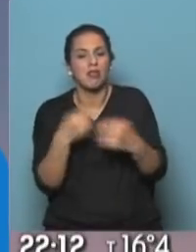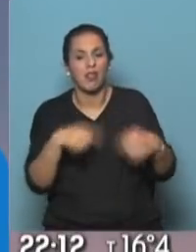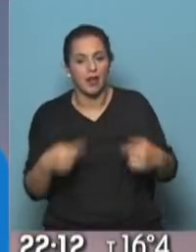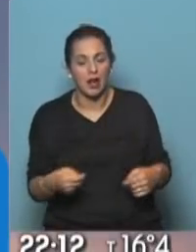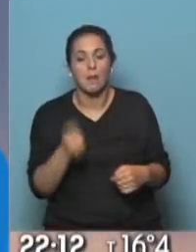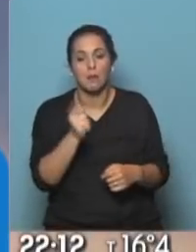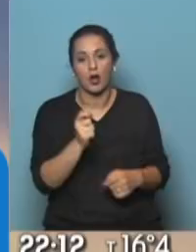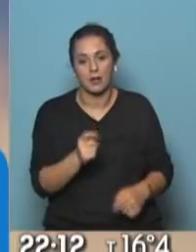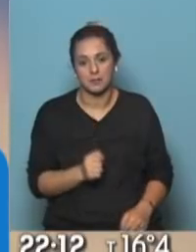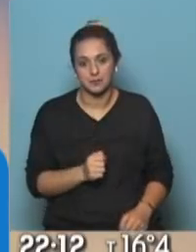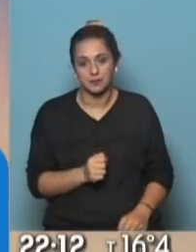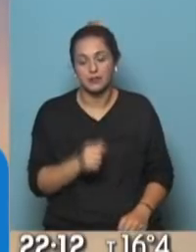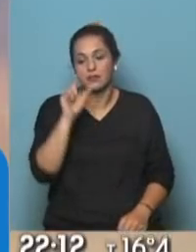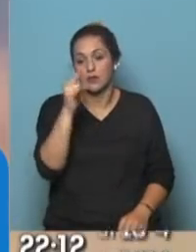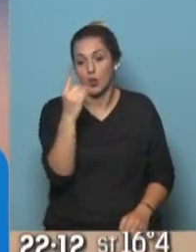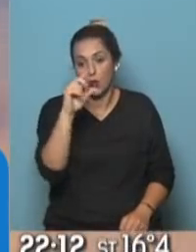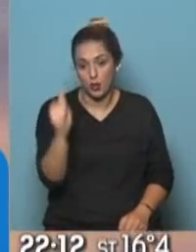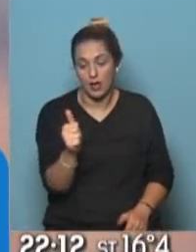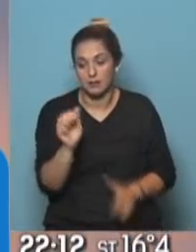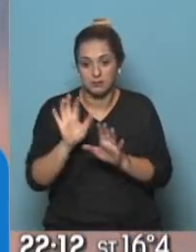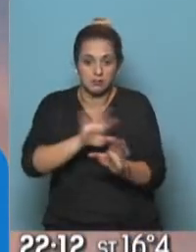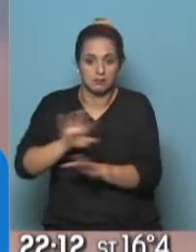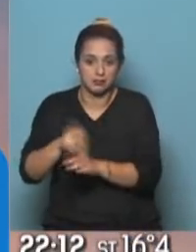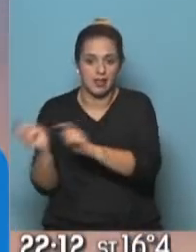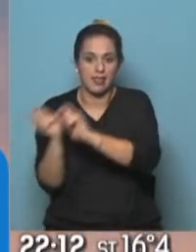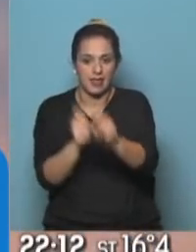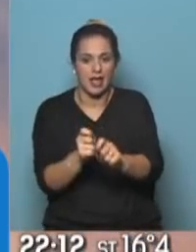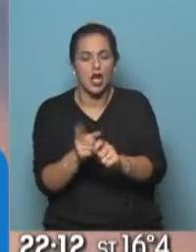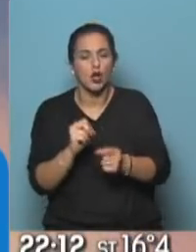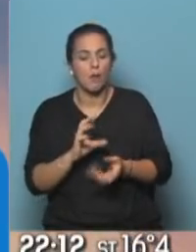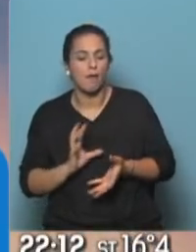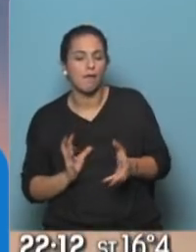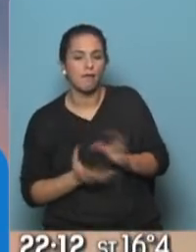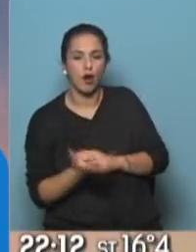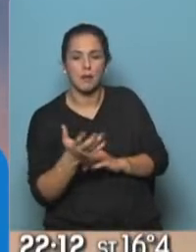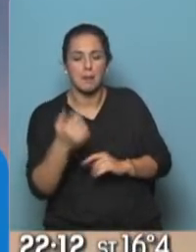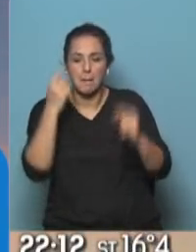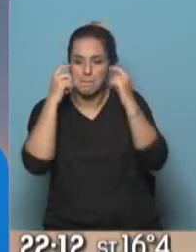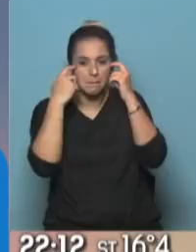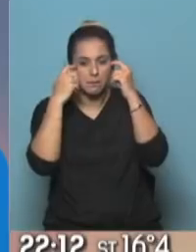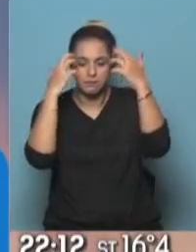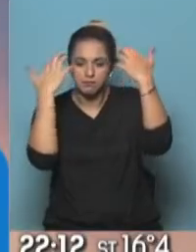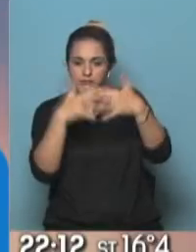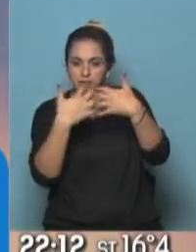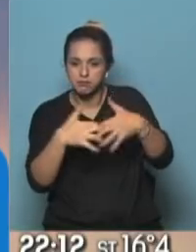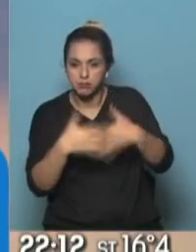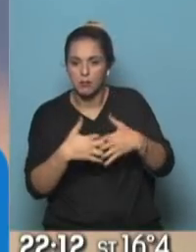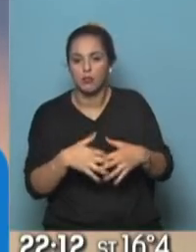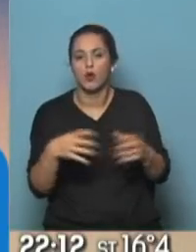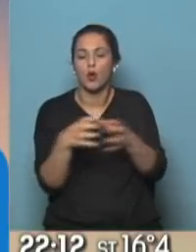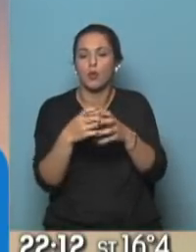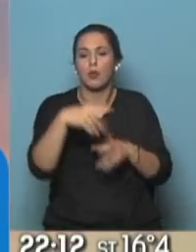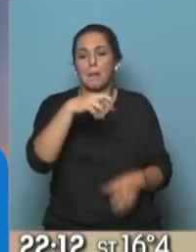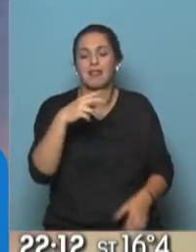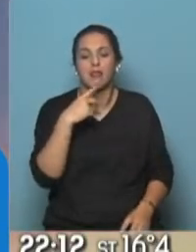el heredero de Lula. ¿Y cuál es la estrategia que está el PT aplicando? Porque tengo entendido además